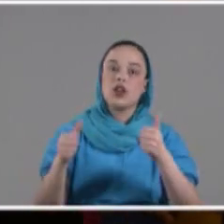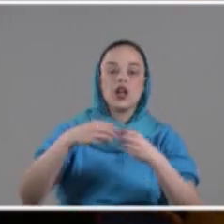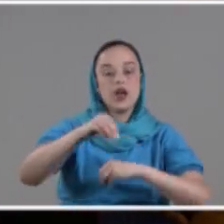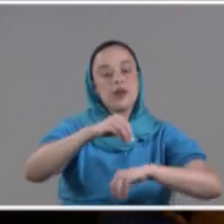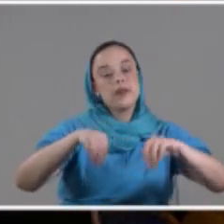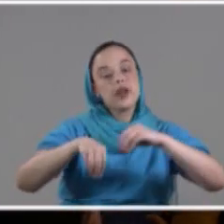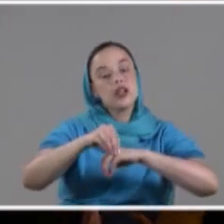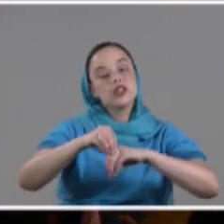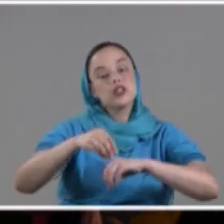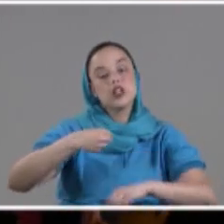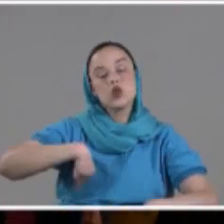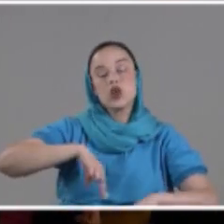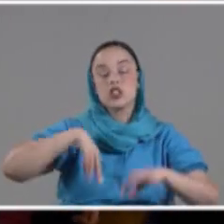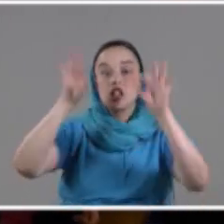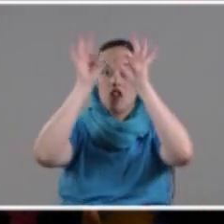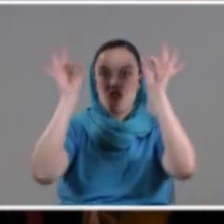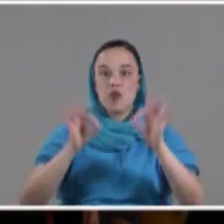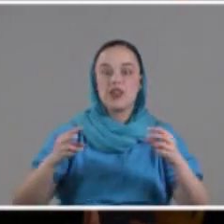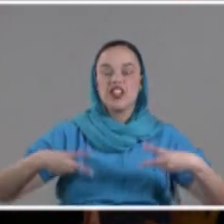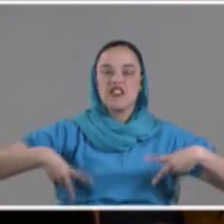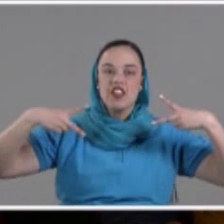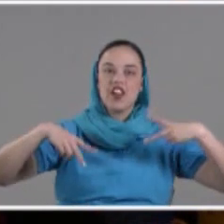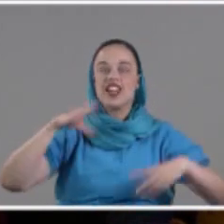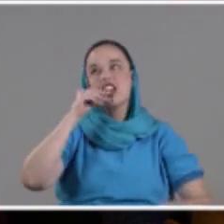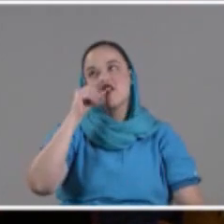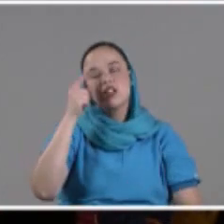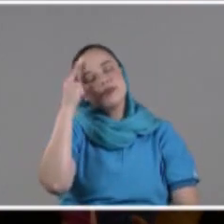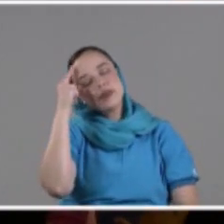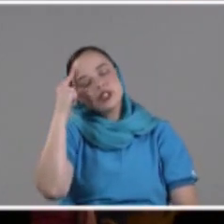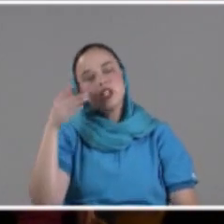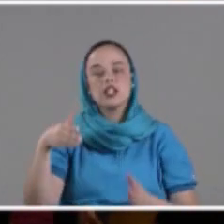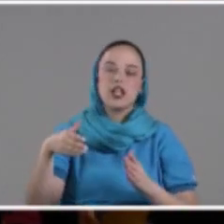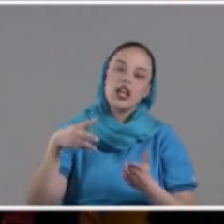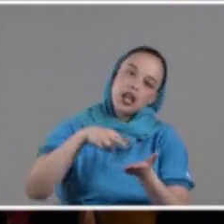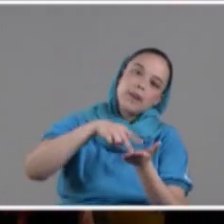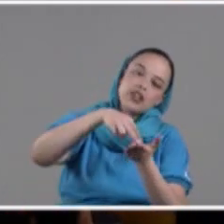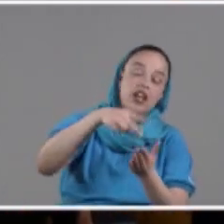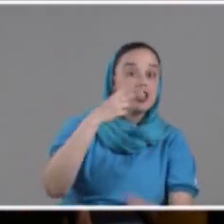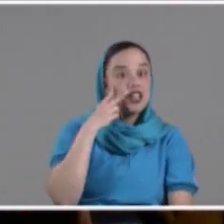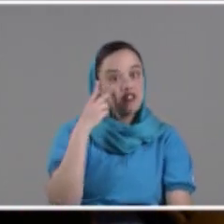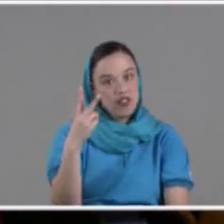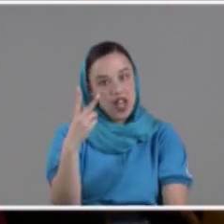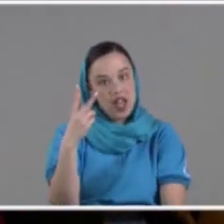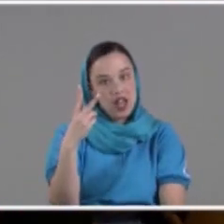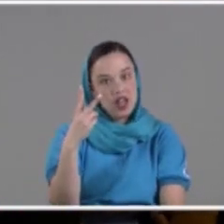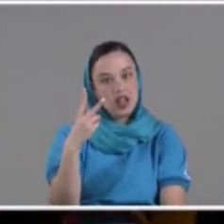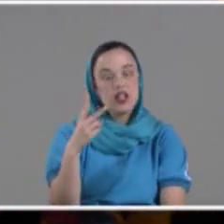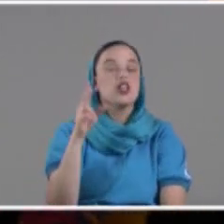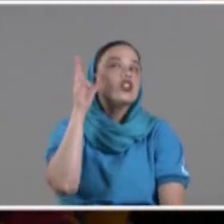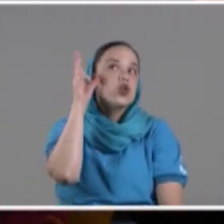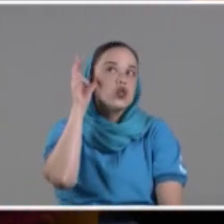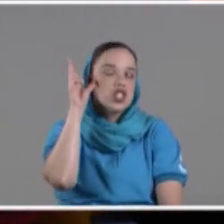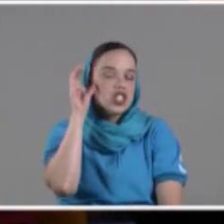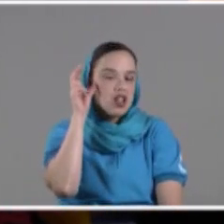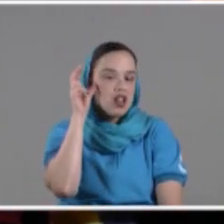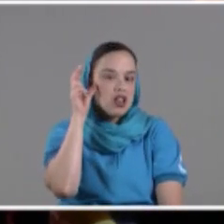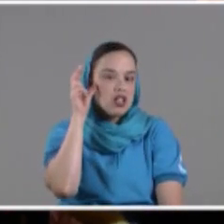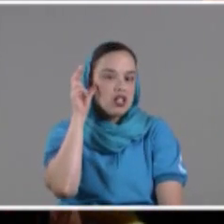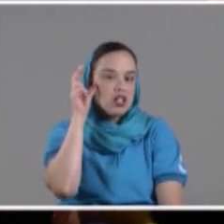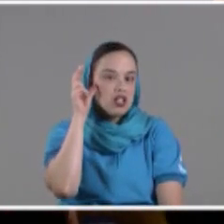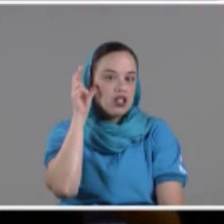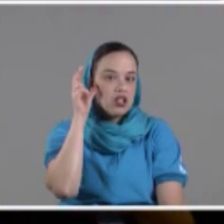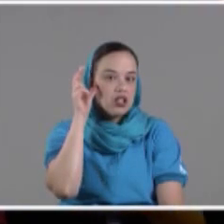cambiaste nuestra manera de vivir de hablar de pensar de caminar de ver de oír